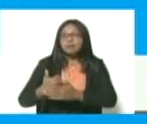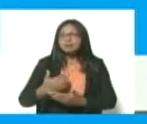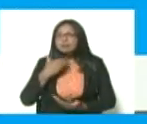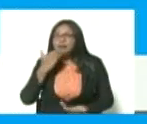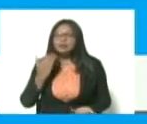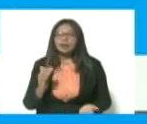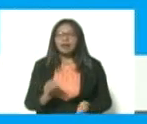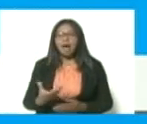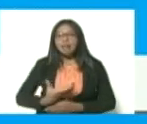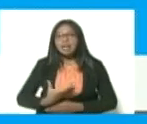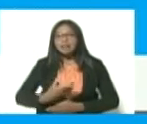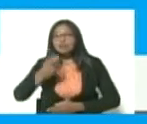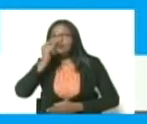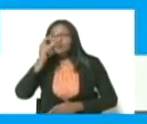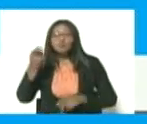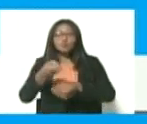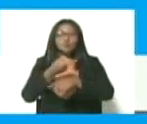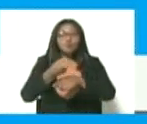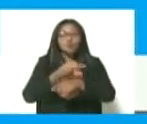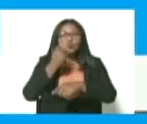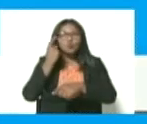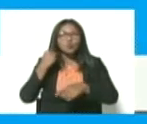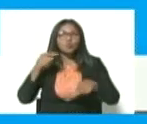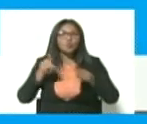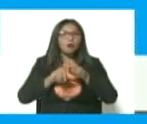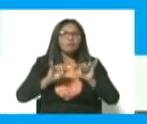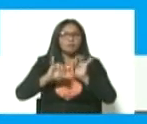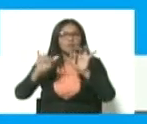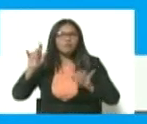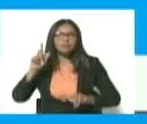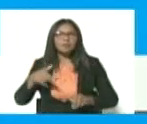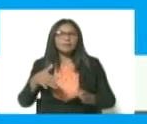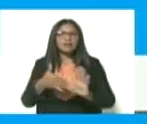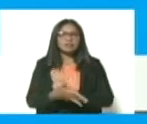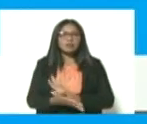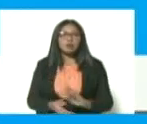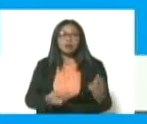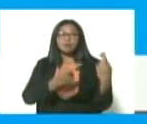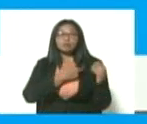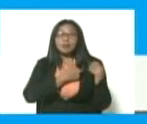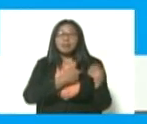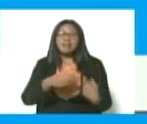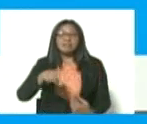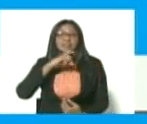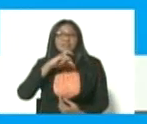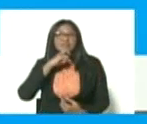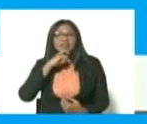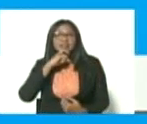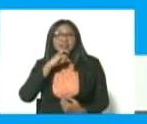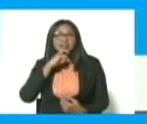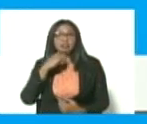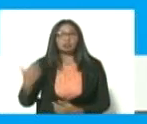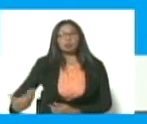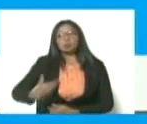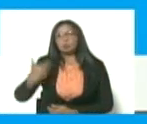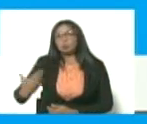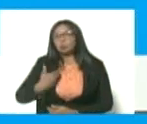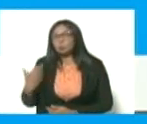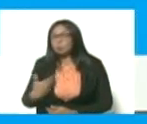Ser alcalde, gobernador, alcaldesa o gobernadora es un cargo difícil, de alto sufrimiento,